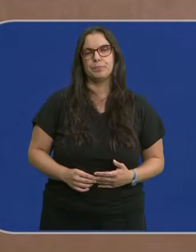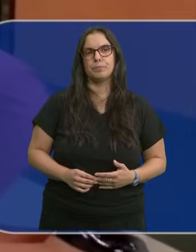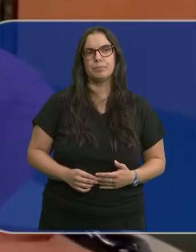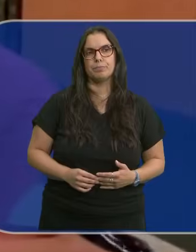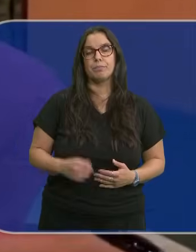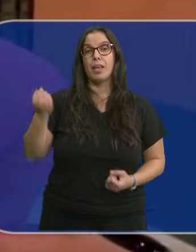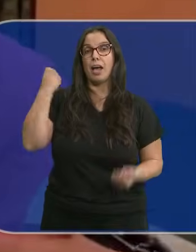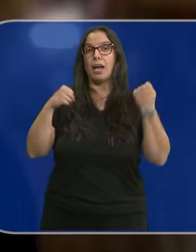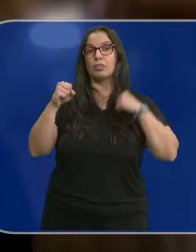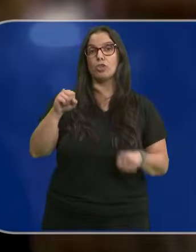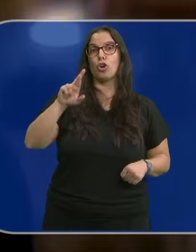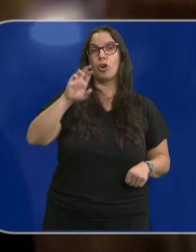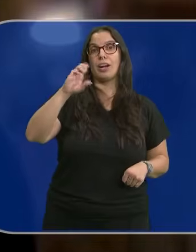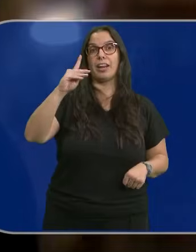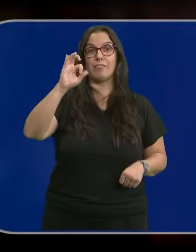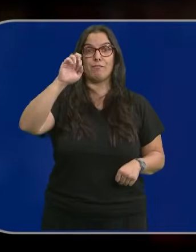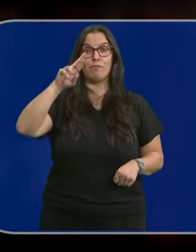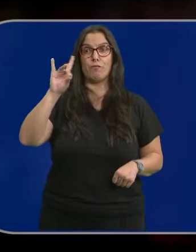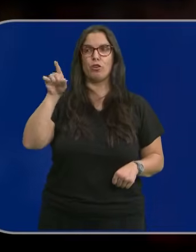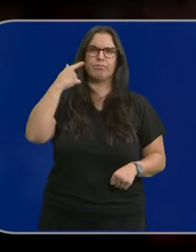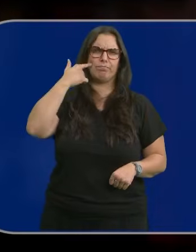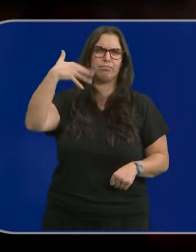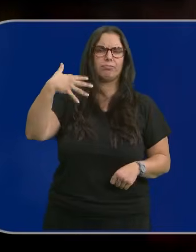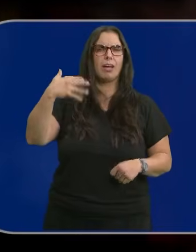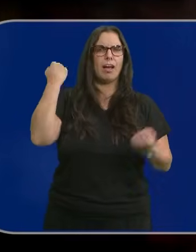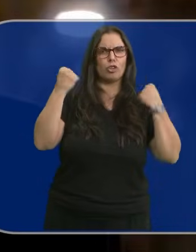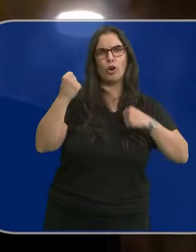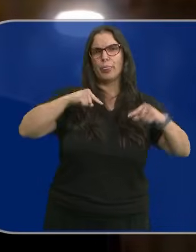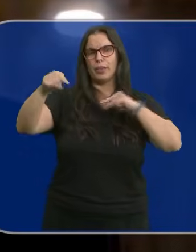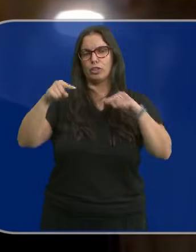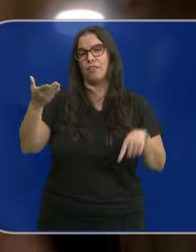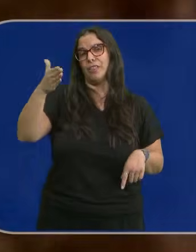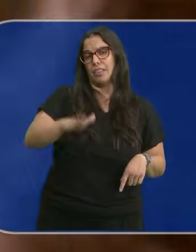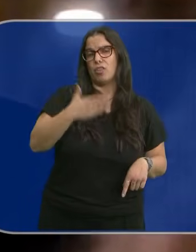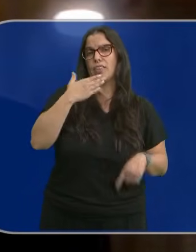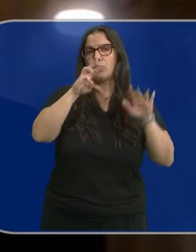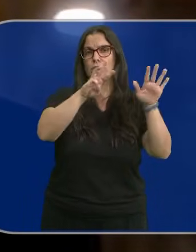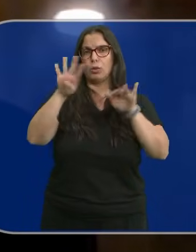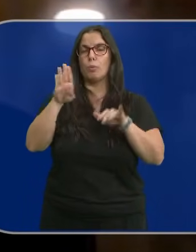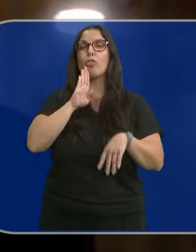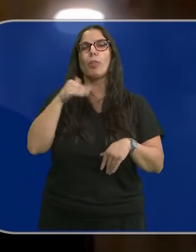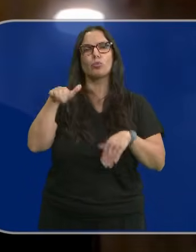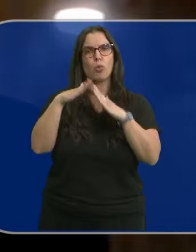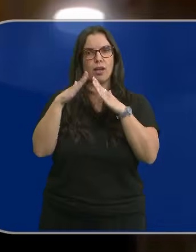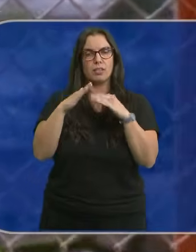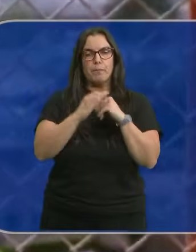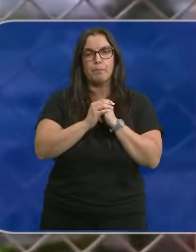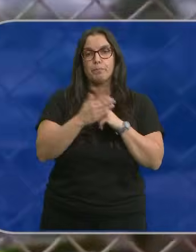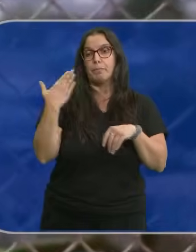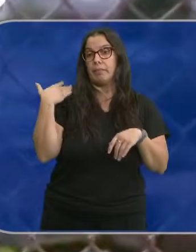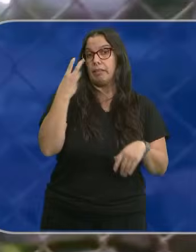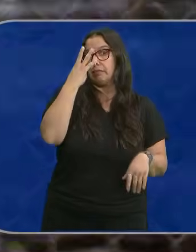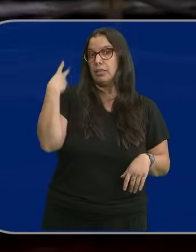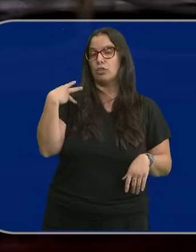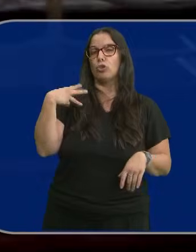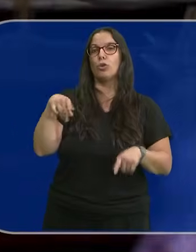Ha muerto Robert Redford, el actor y director de cine, leyenda de Hollywood, ha fallecido en su casa a los 89 años de edad. Redford, que recibió hace